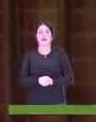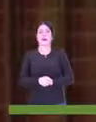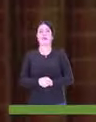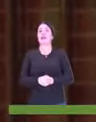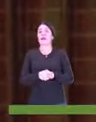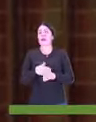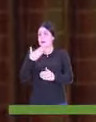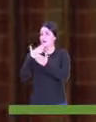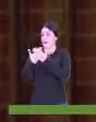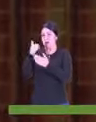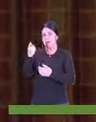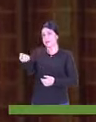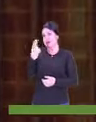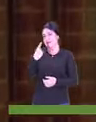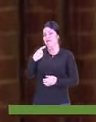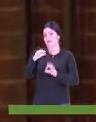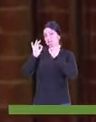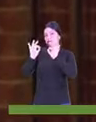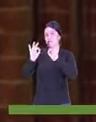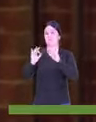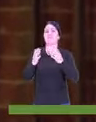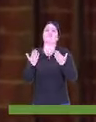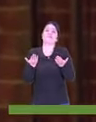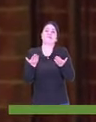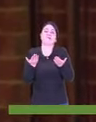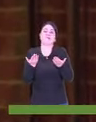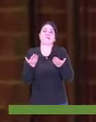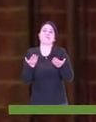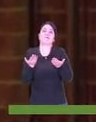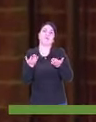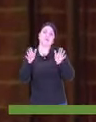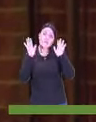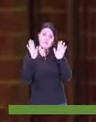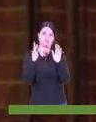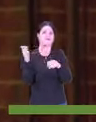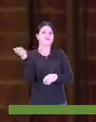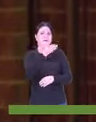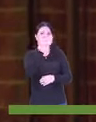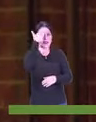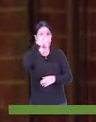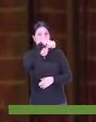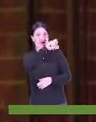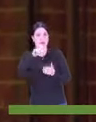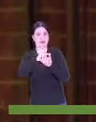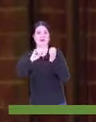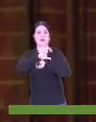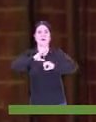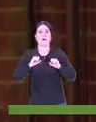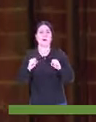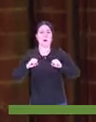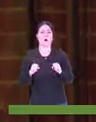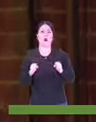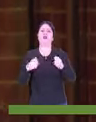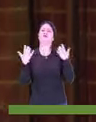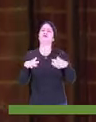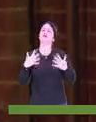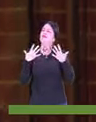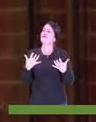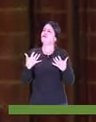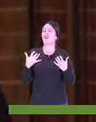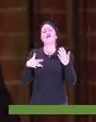Gracias. En efecto, pues todos o a la gran mayoría de los bogotanos nos gusta poder movernos en bicicleta, ya